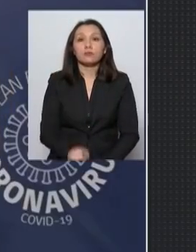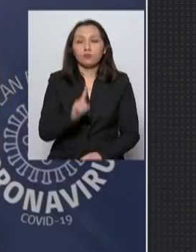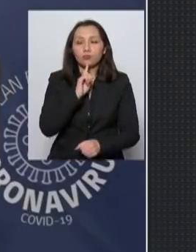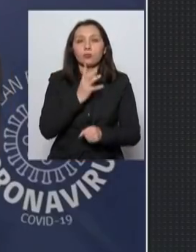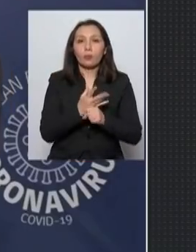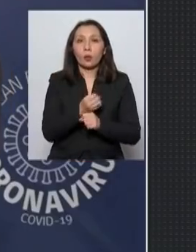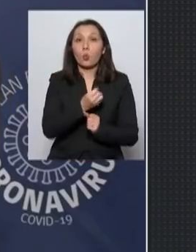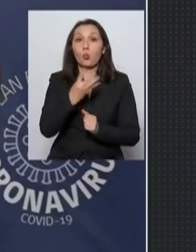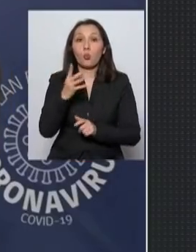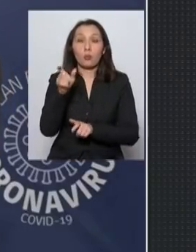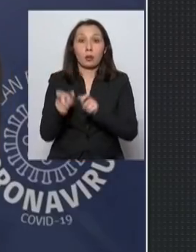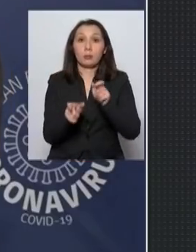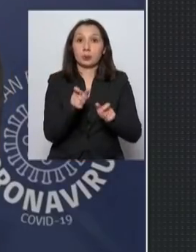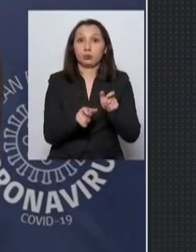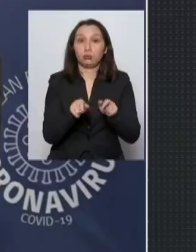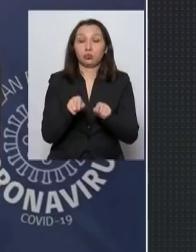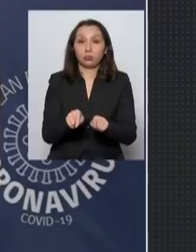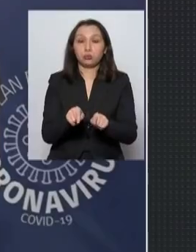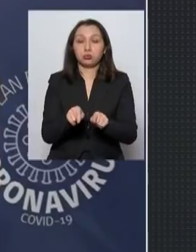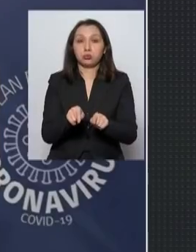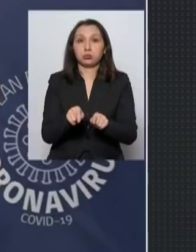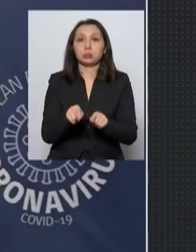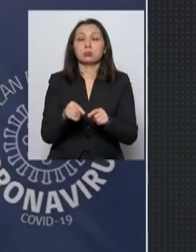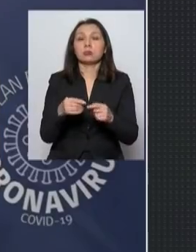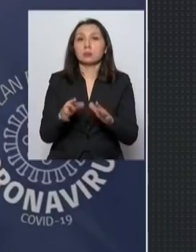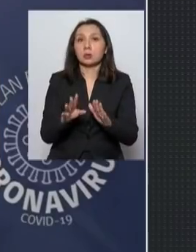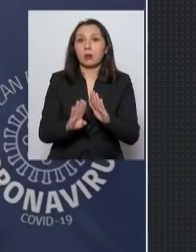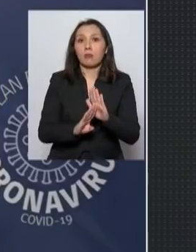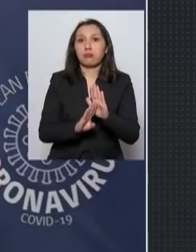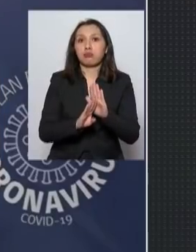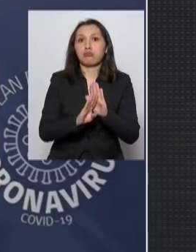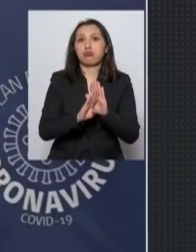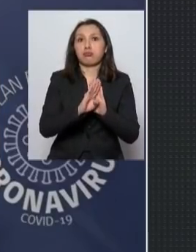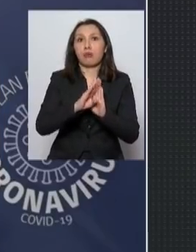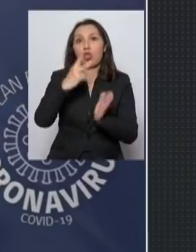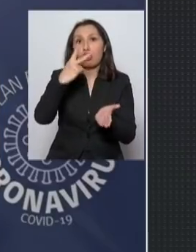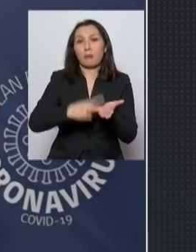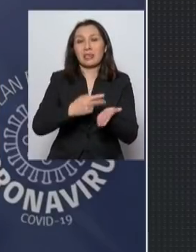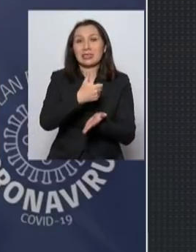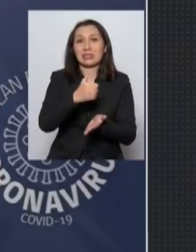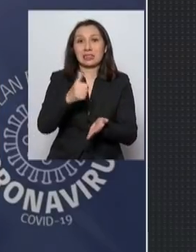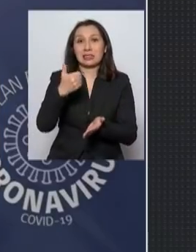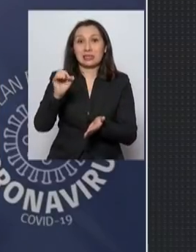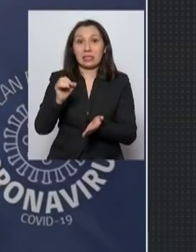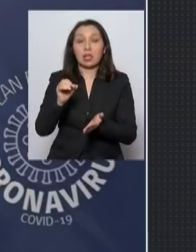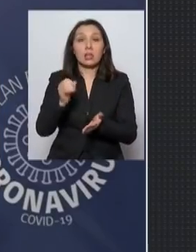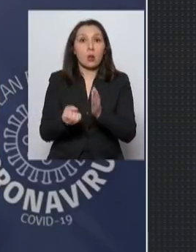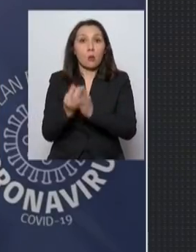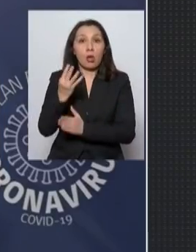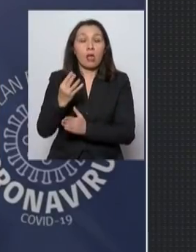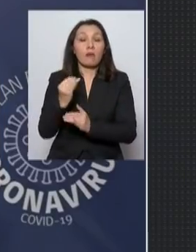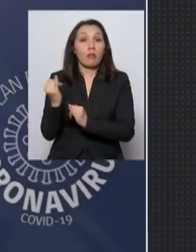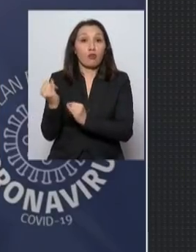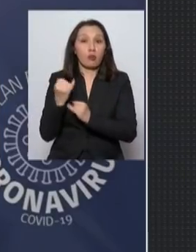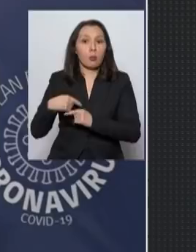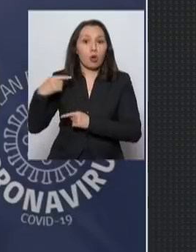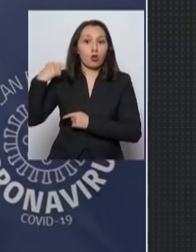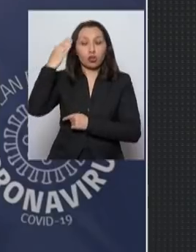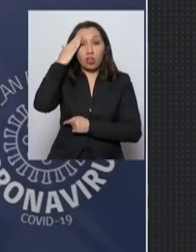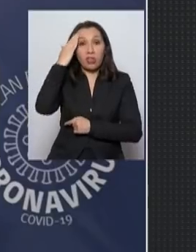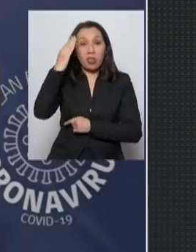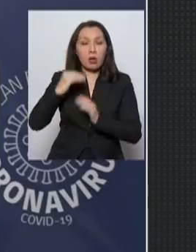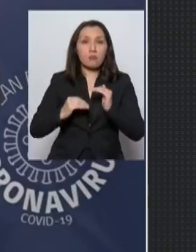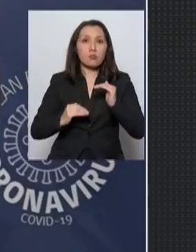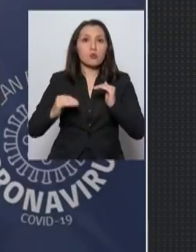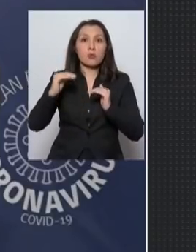tenemos un número de casos que, habiendo llegado a un pic de 2.660 casos nuevos reportados hace algunos días atrás,